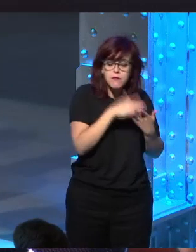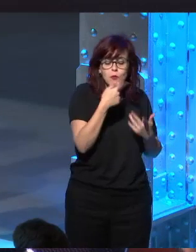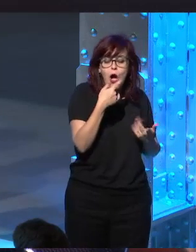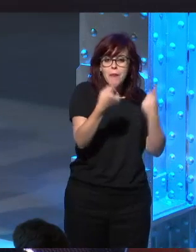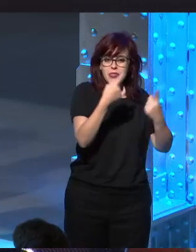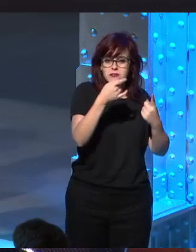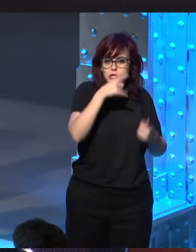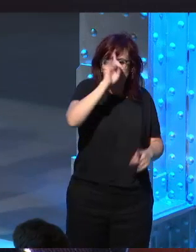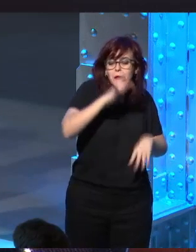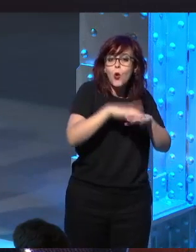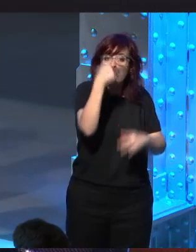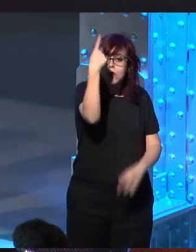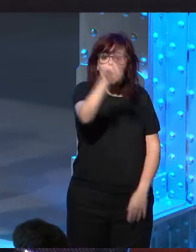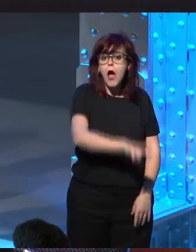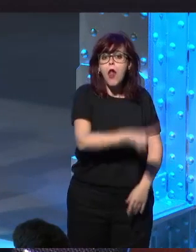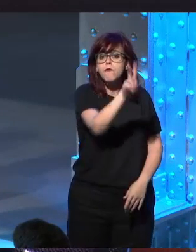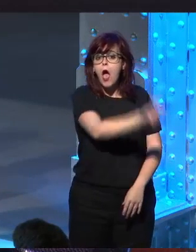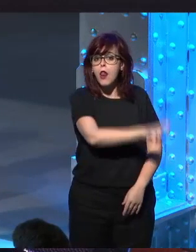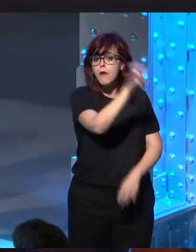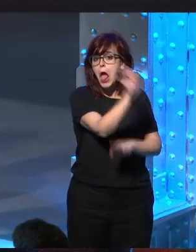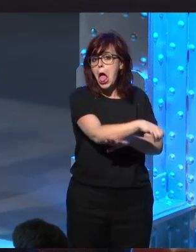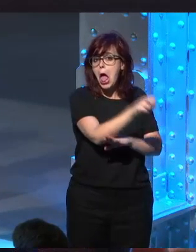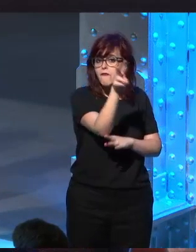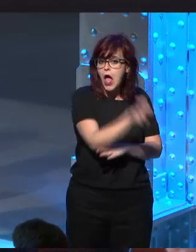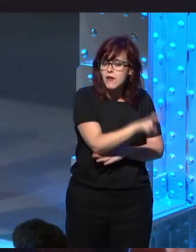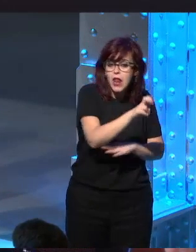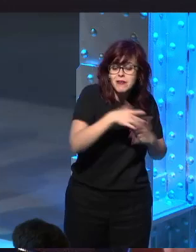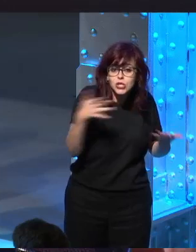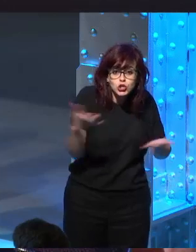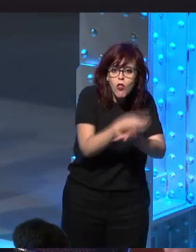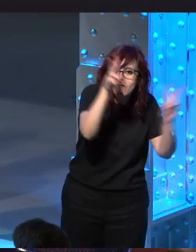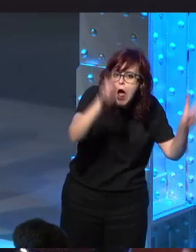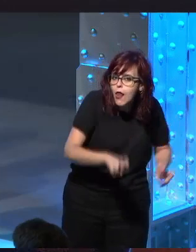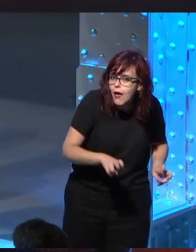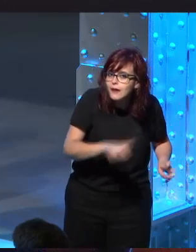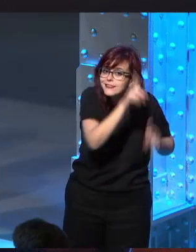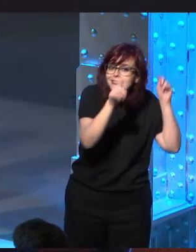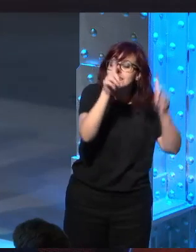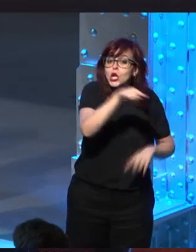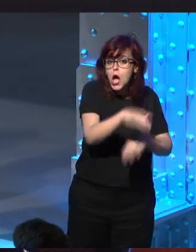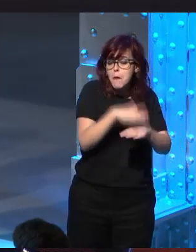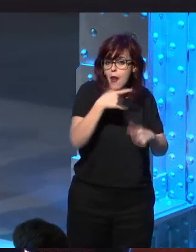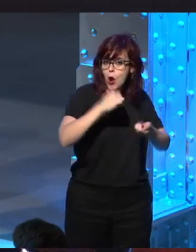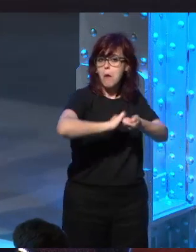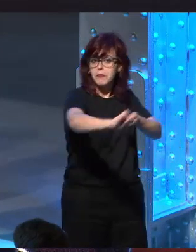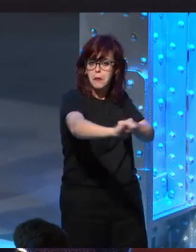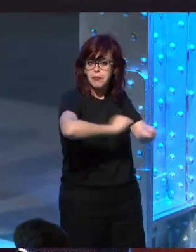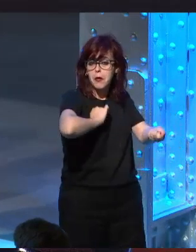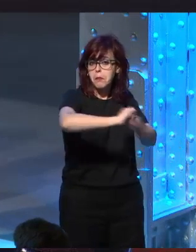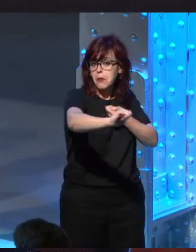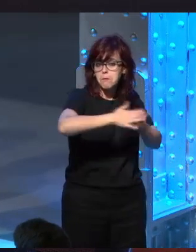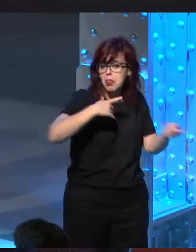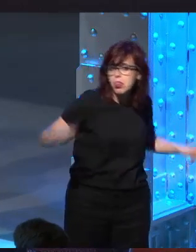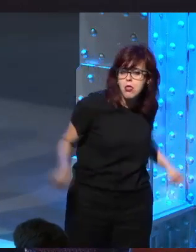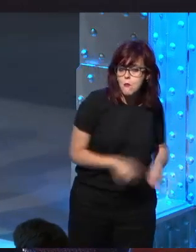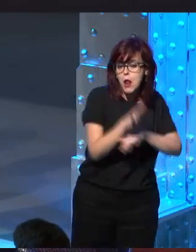Y estamos en la cultura del todo vale. Claro, yo siempre pienso una cosa, si todo vale, vale todo, Te pongo la zancadilla a ti, tú me la pones a mí, el que